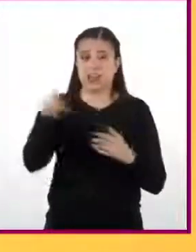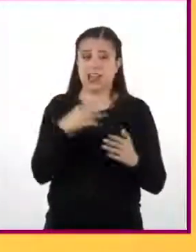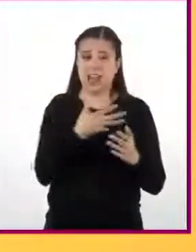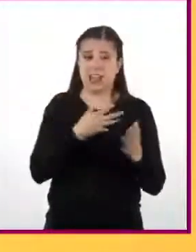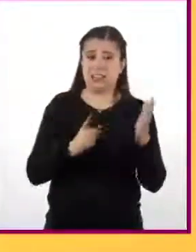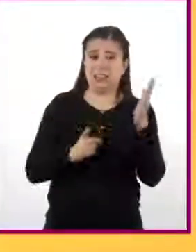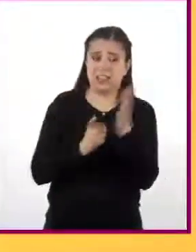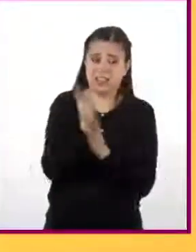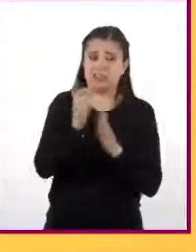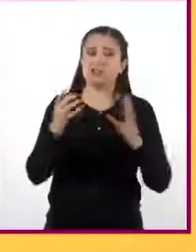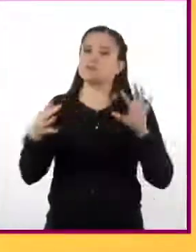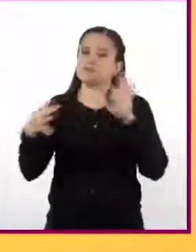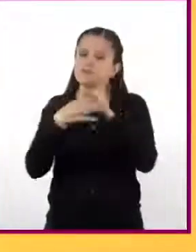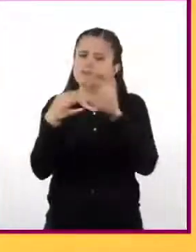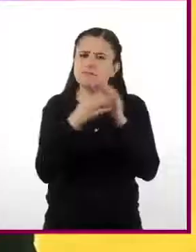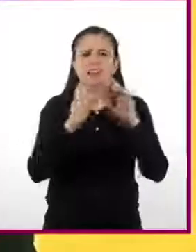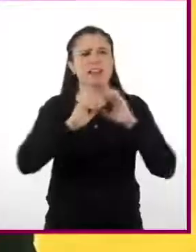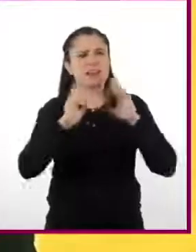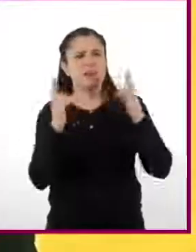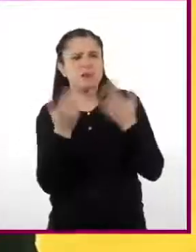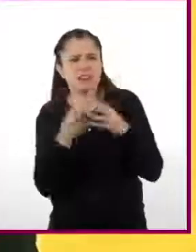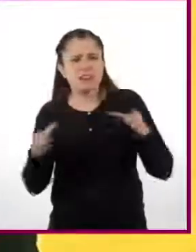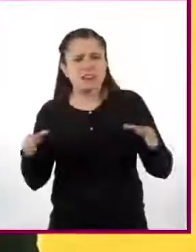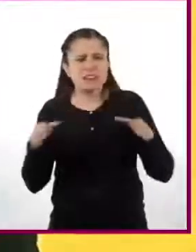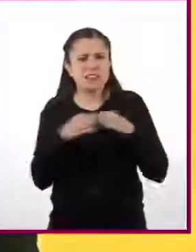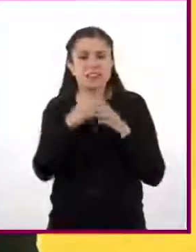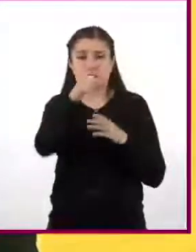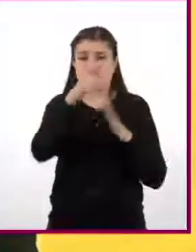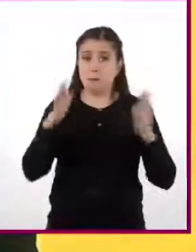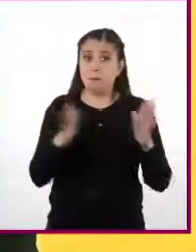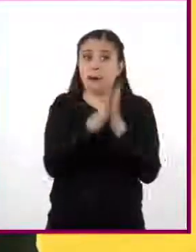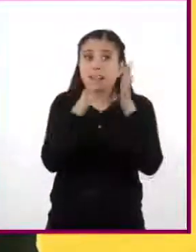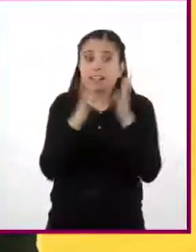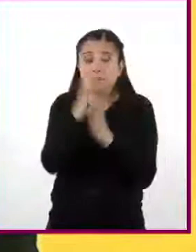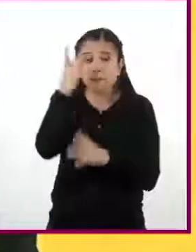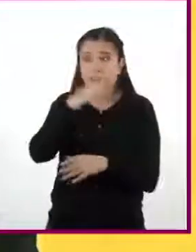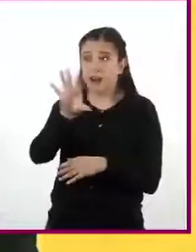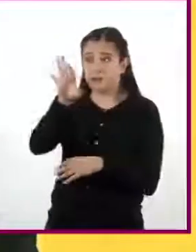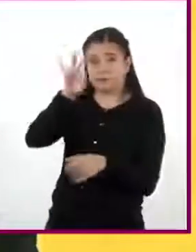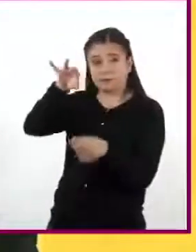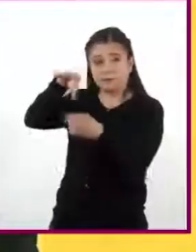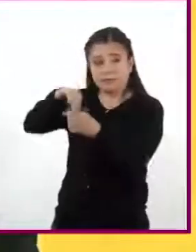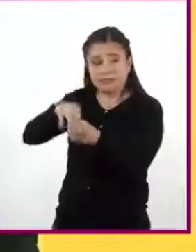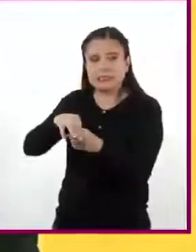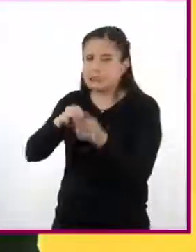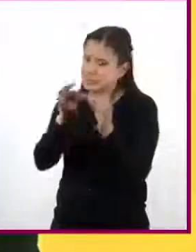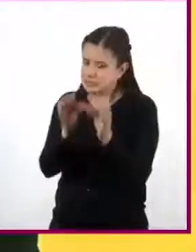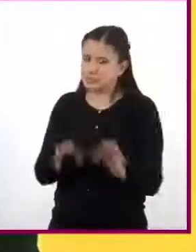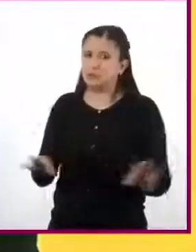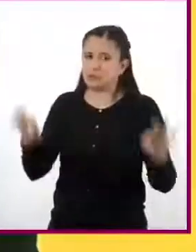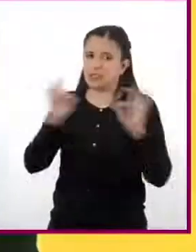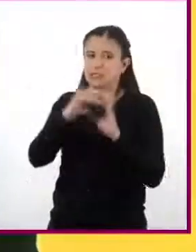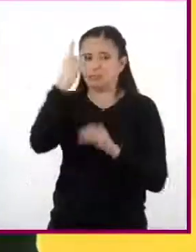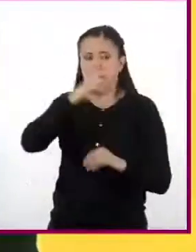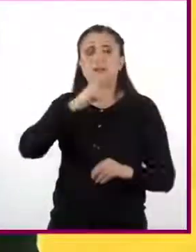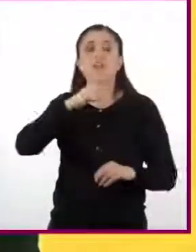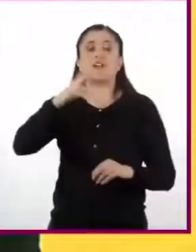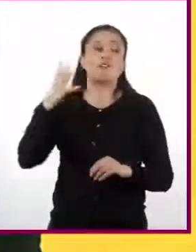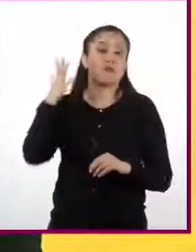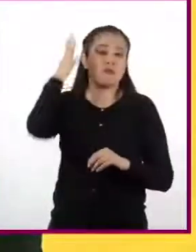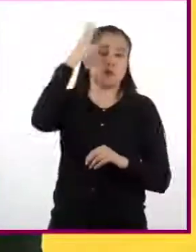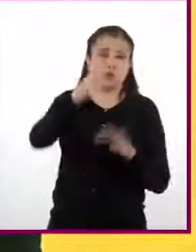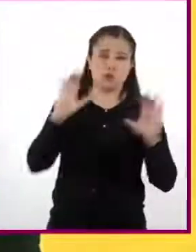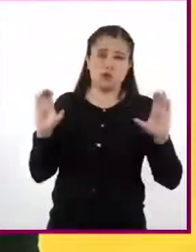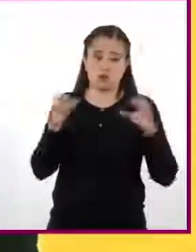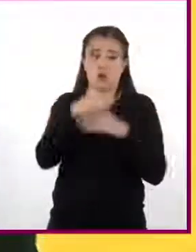a asociarse y reunirse. Su participación en la elección de representantes es muy importante para mejorar su